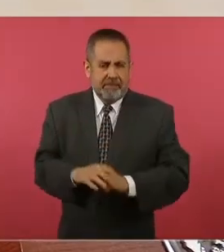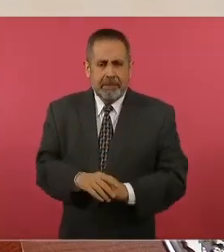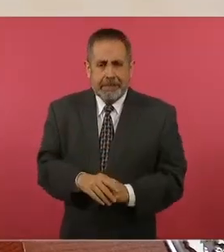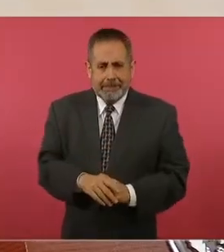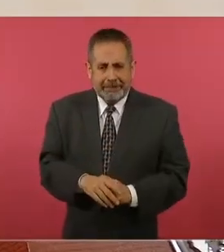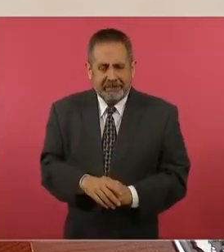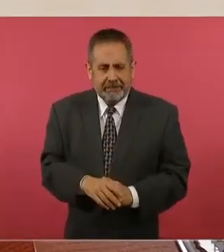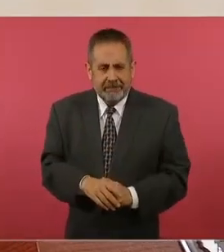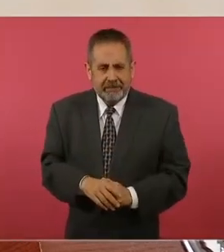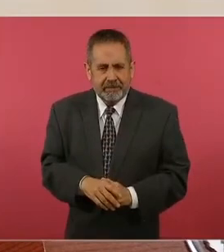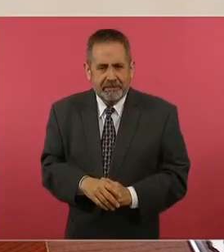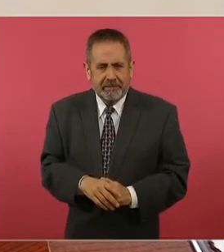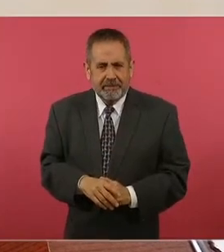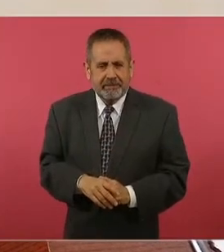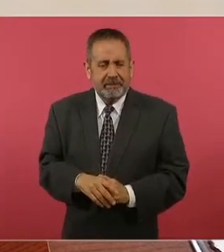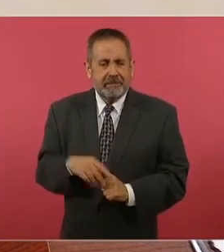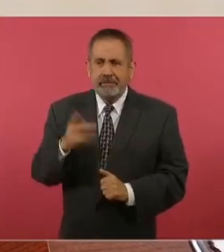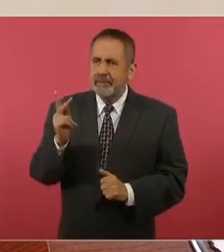Pero